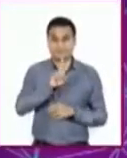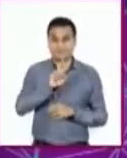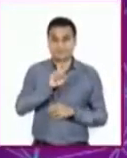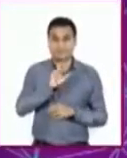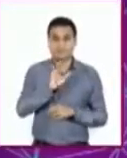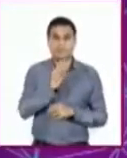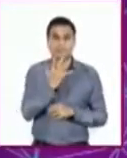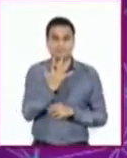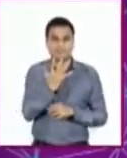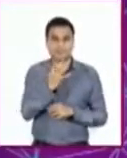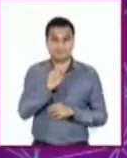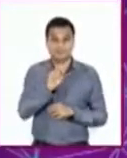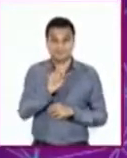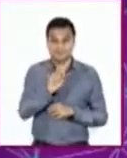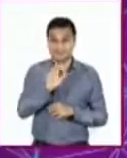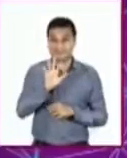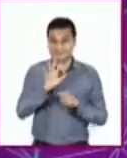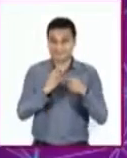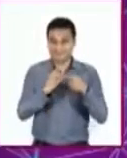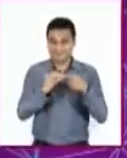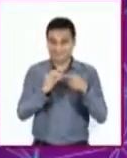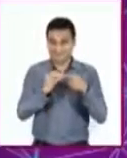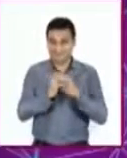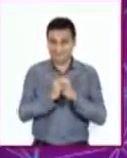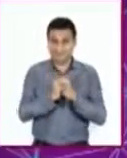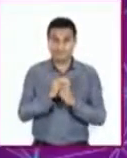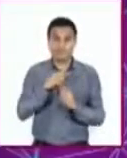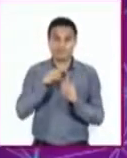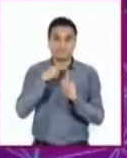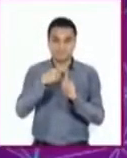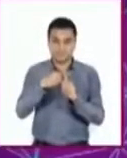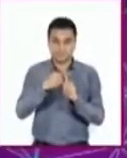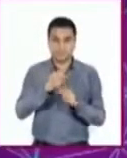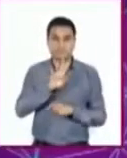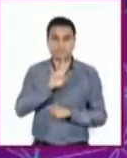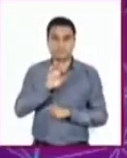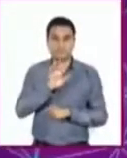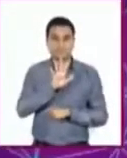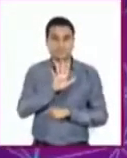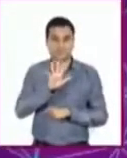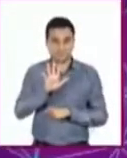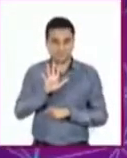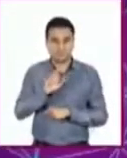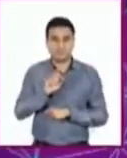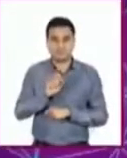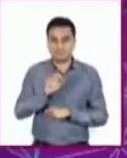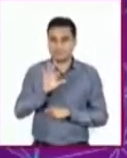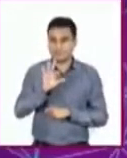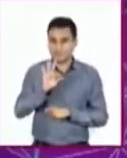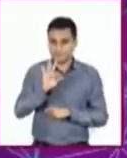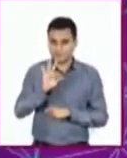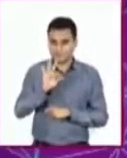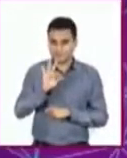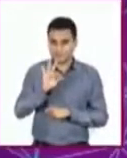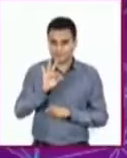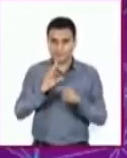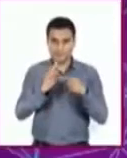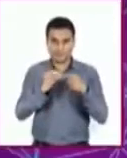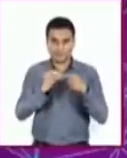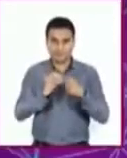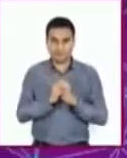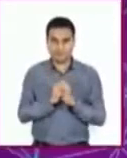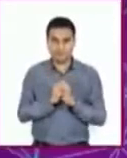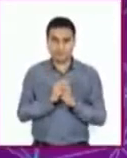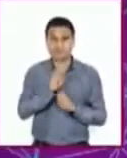245 enteros 50 centésimos más 455 enteros 40 centésimos,